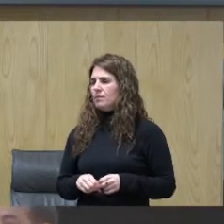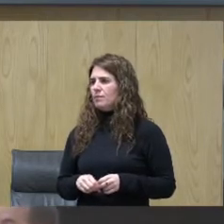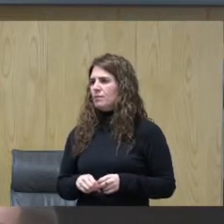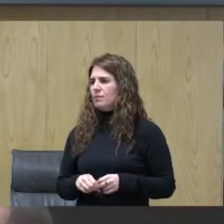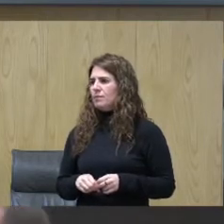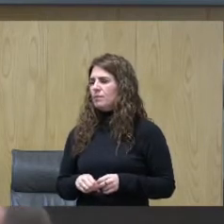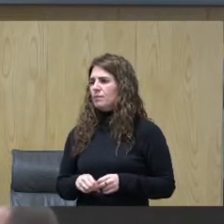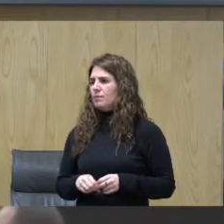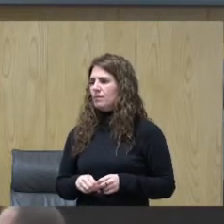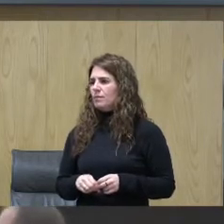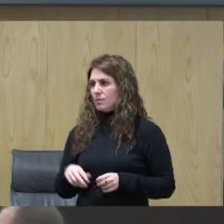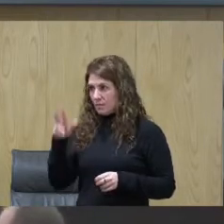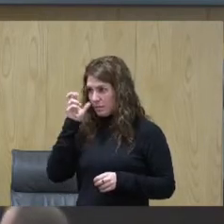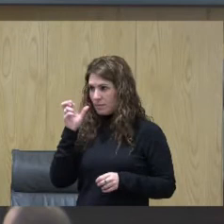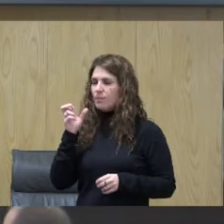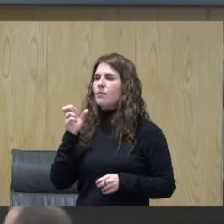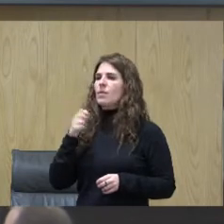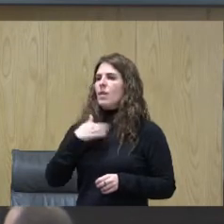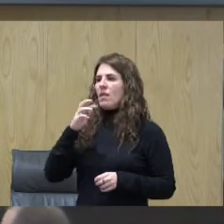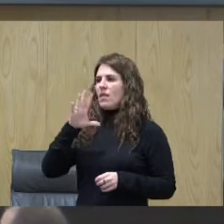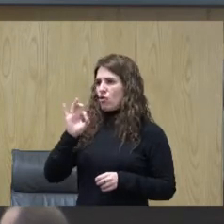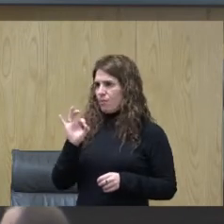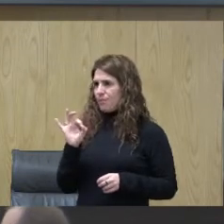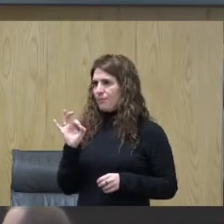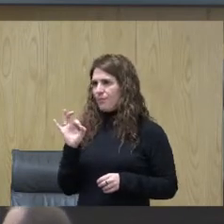¿Me oyen? Sí. Bueno, mi nombre es Francisco.